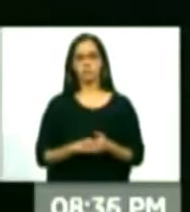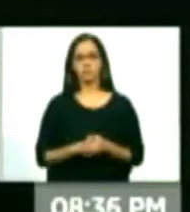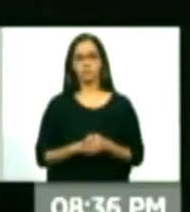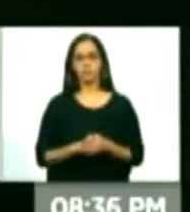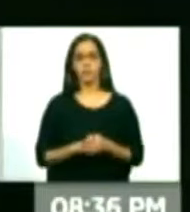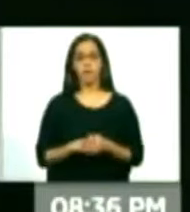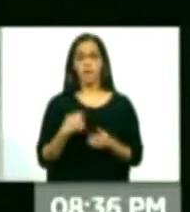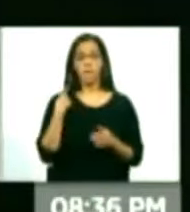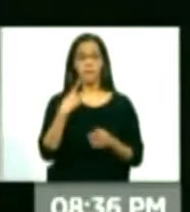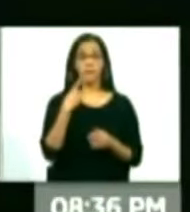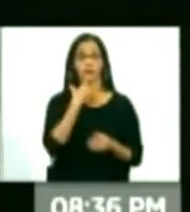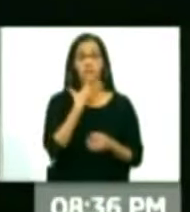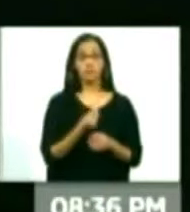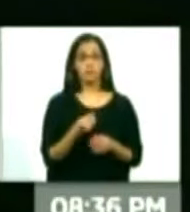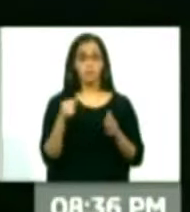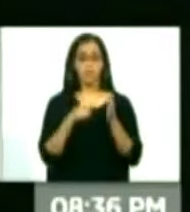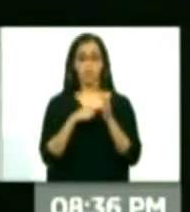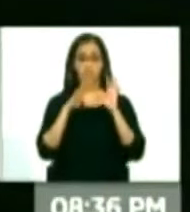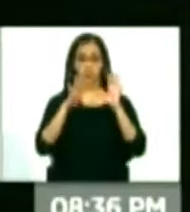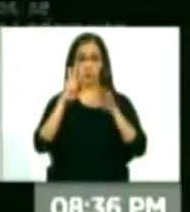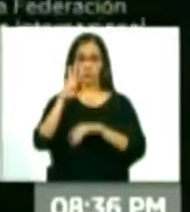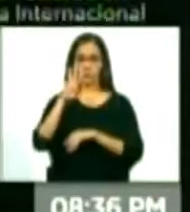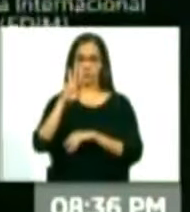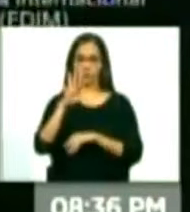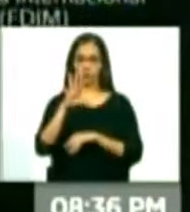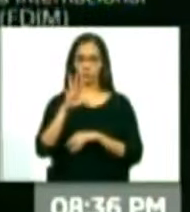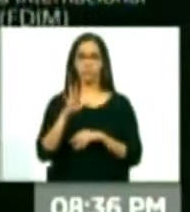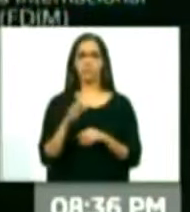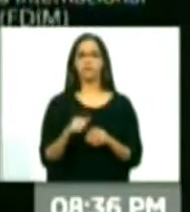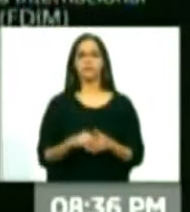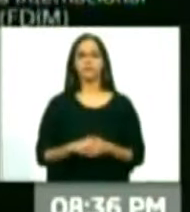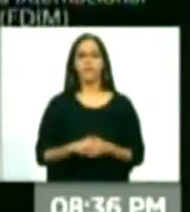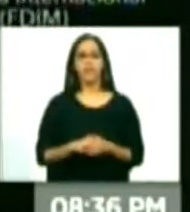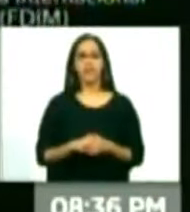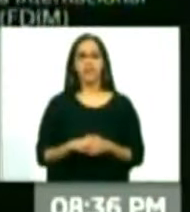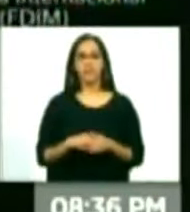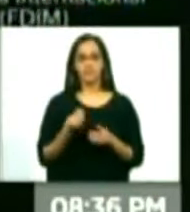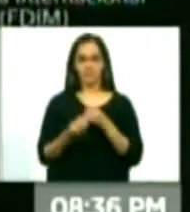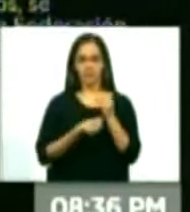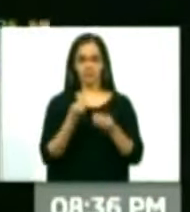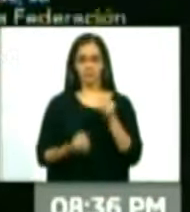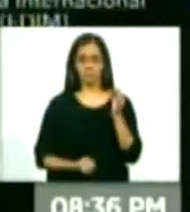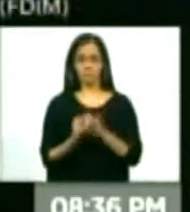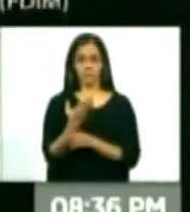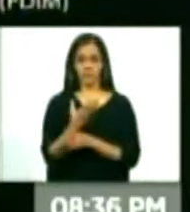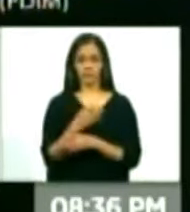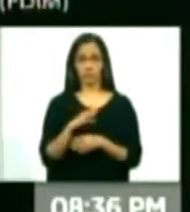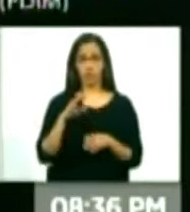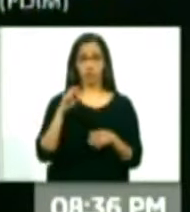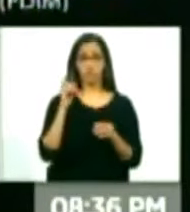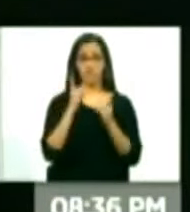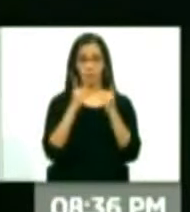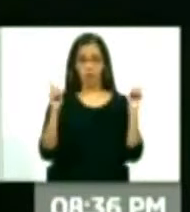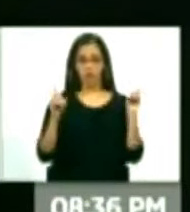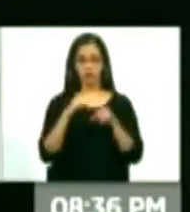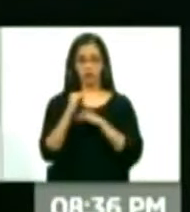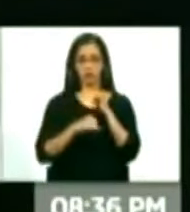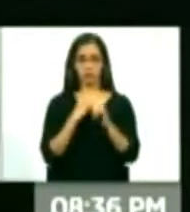1 de diciembre de 1945, hace 75 años, se constituye la Federación Democrática Internacional de